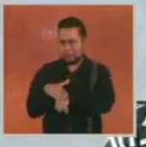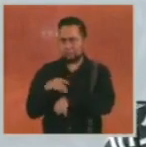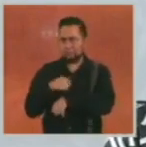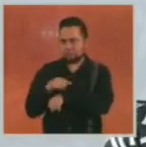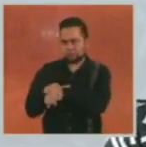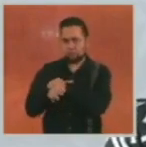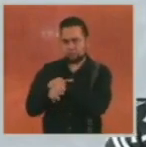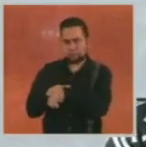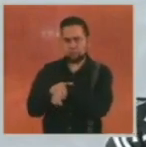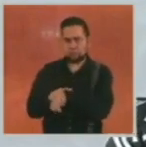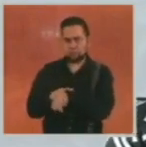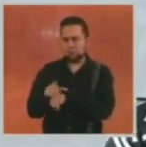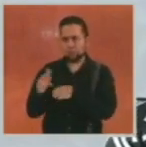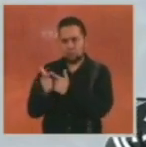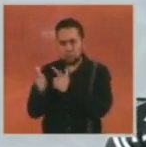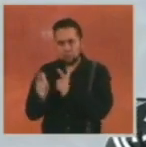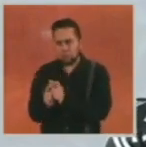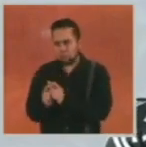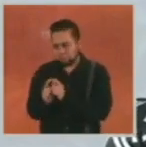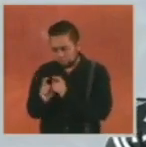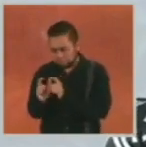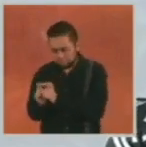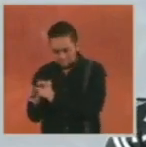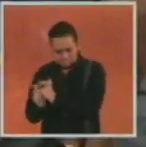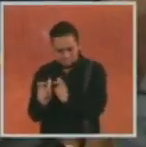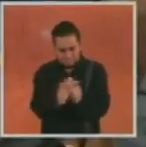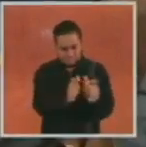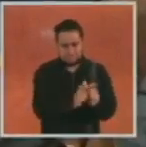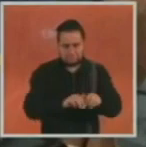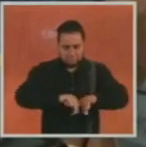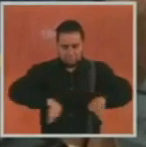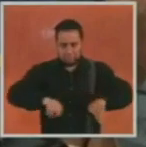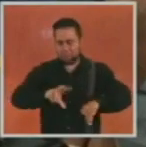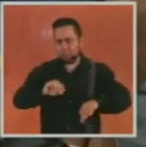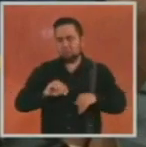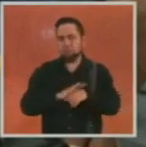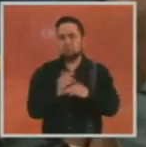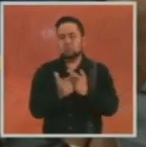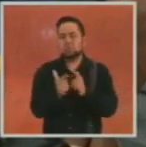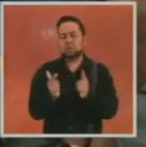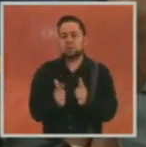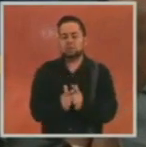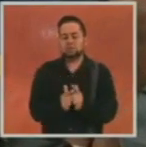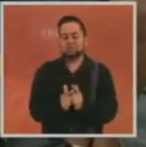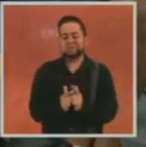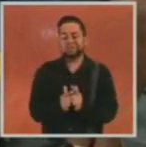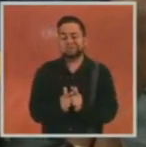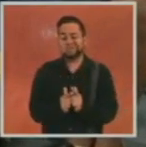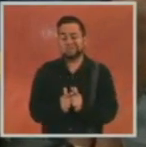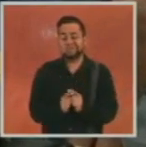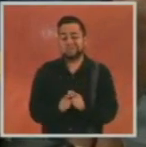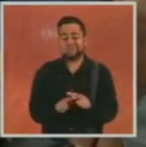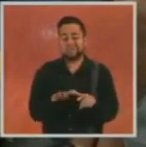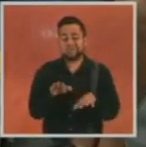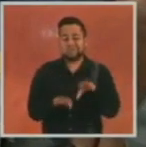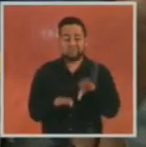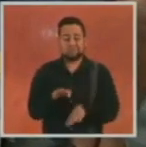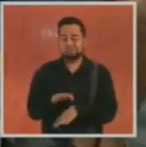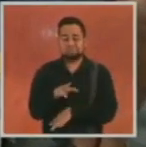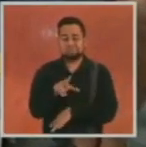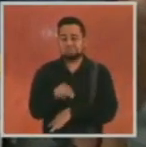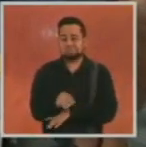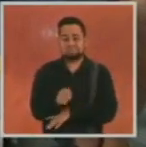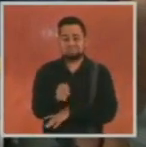amigos No hagan grupos porque los grupos a veces este no